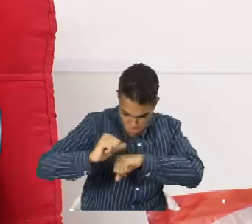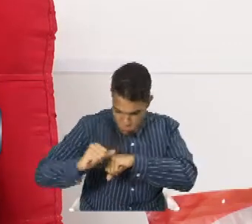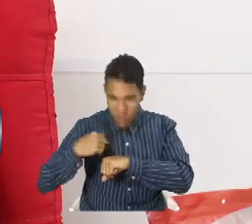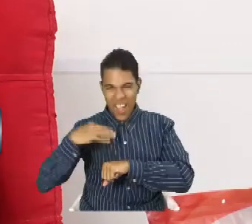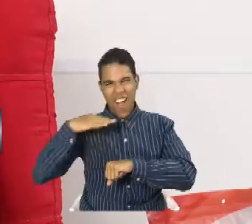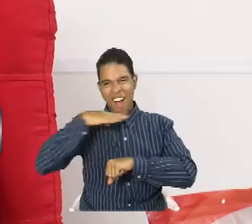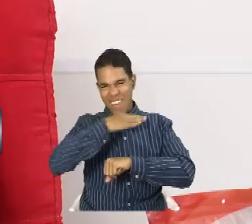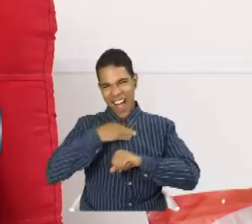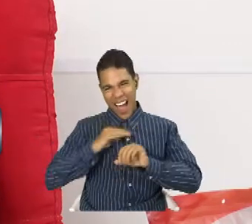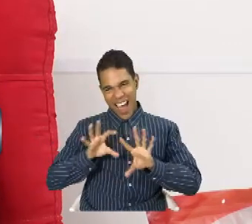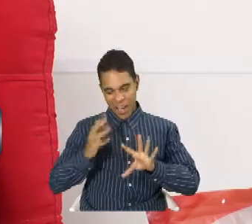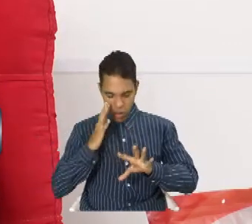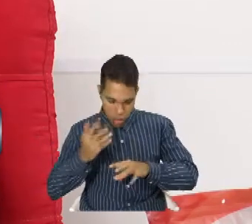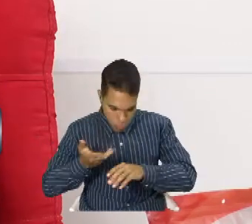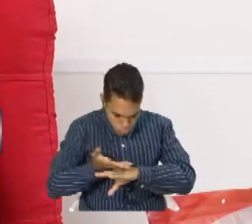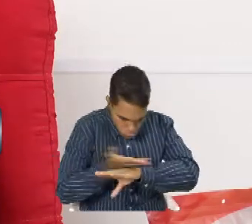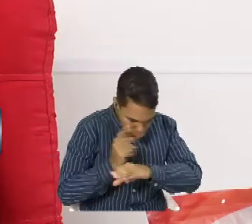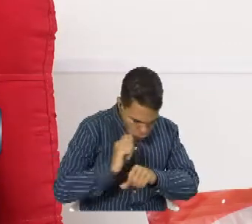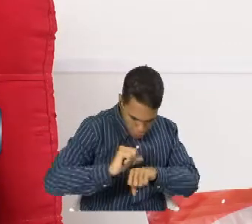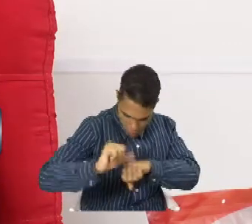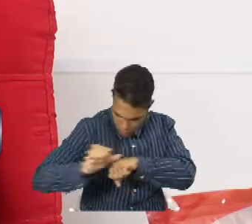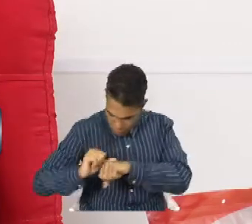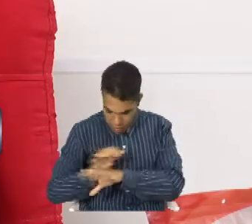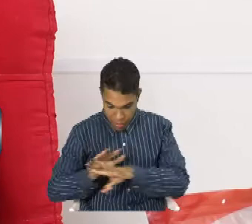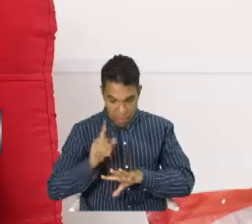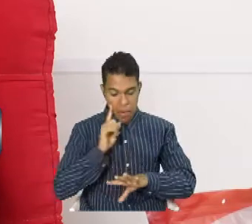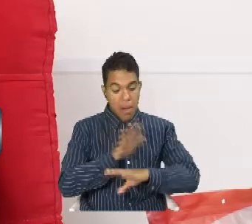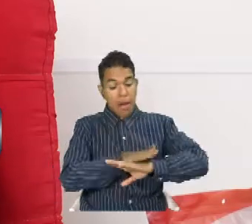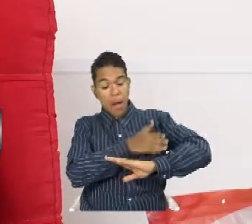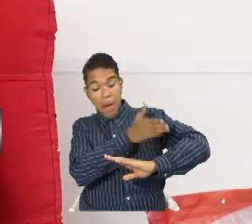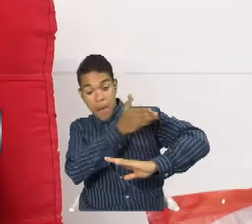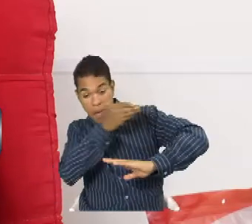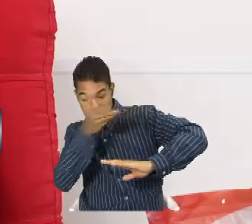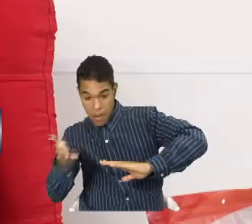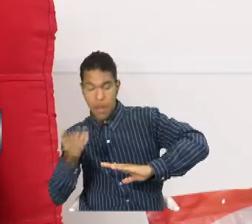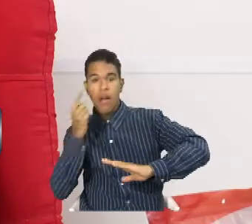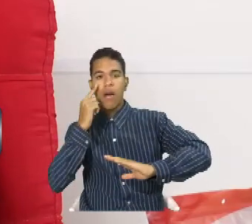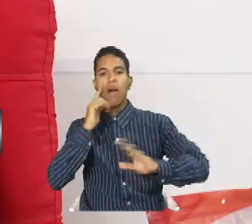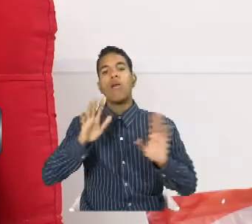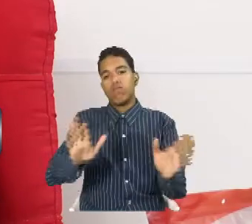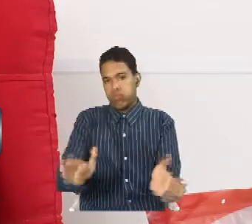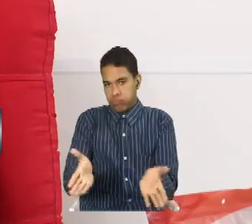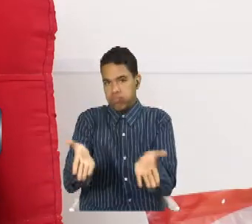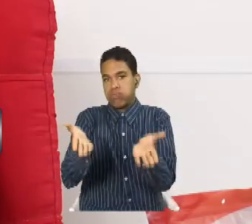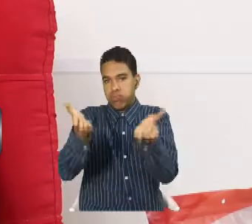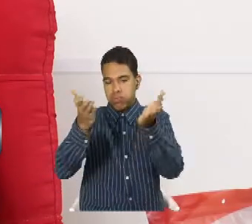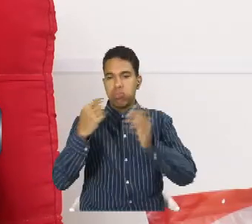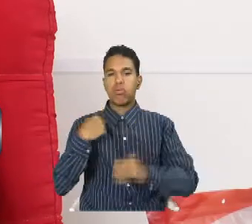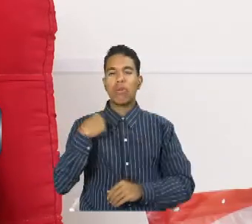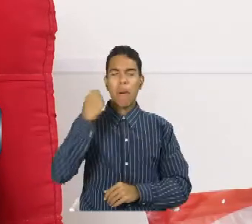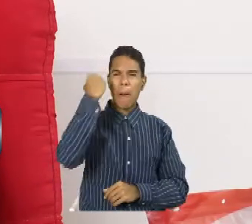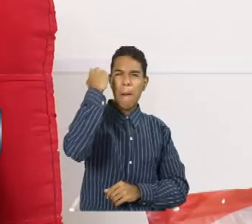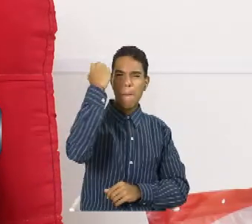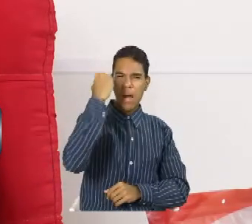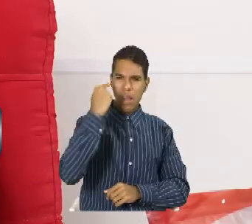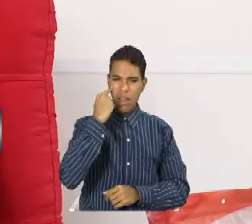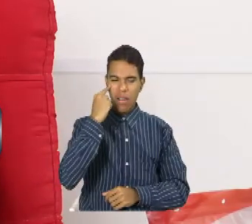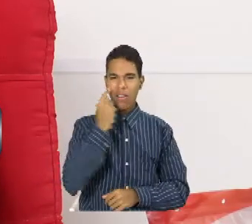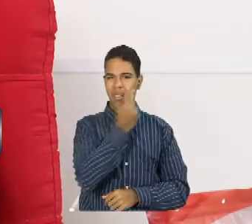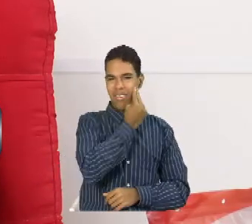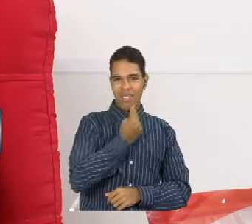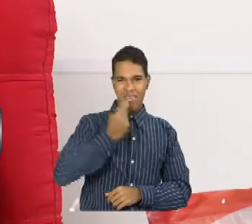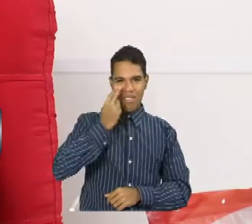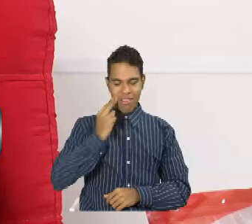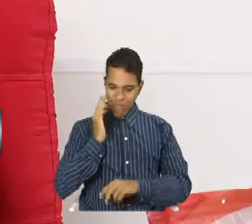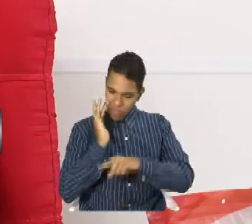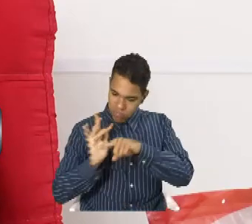haya realizado. Pues en lo que yo más realizo en mi estética, lo que más se realizan son lipólisis láser y implantes mamarios. Entonces esto es muy